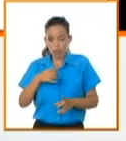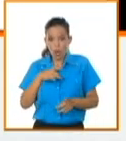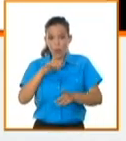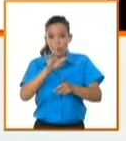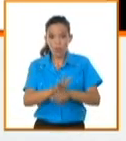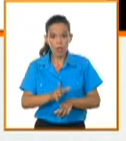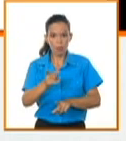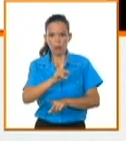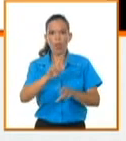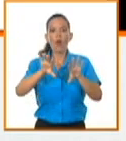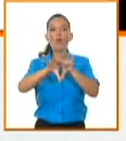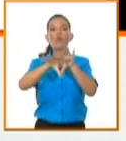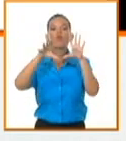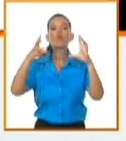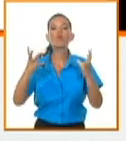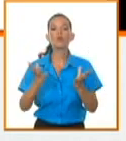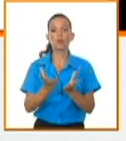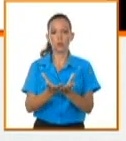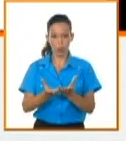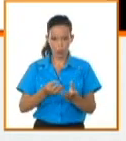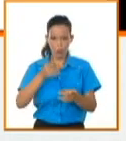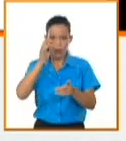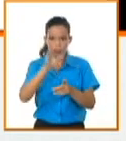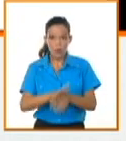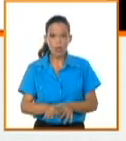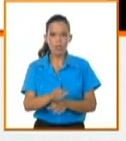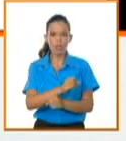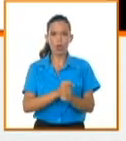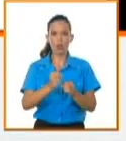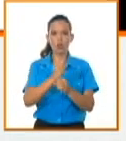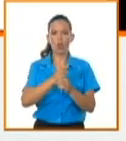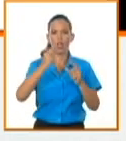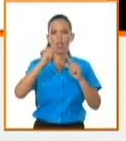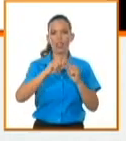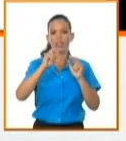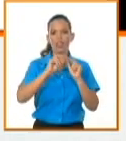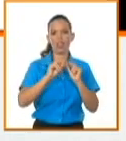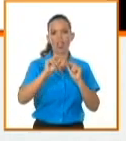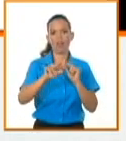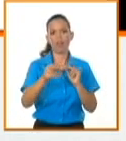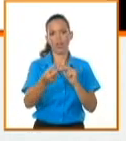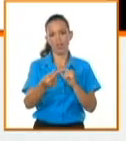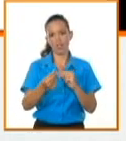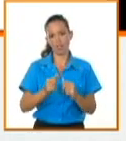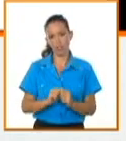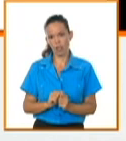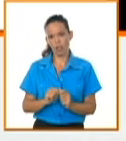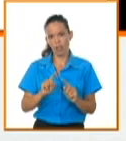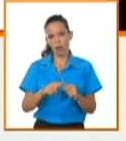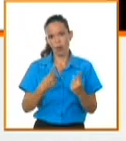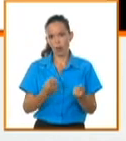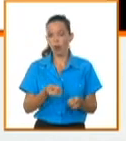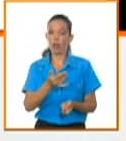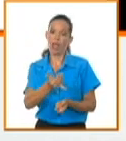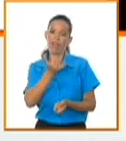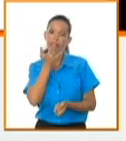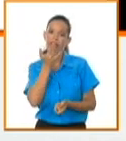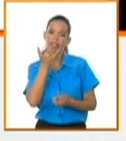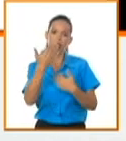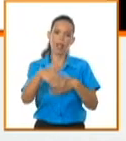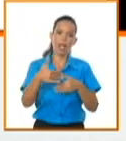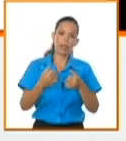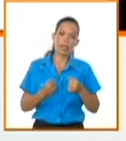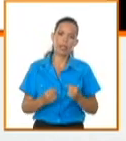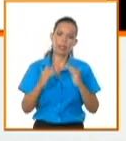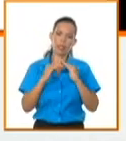que transitó con esta pandemia que todos conocemos lo fuerte que fue como desde su hogar desde sin